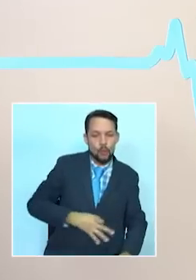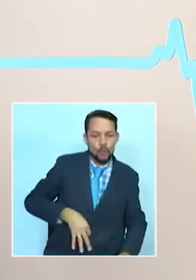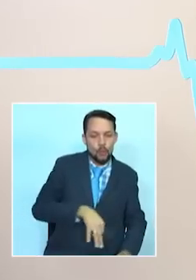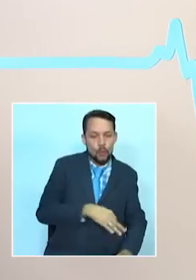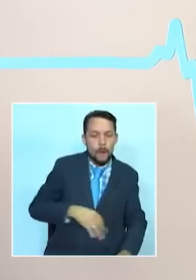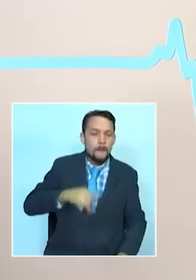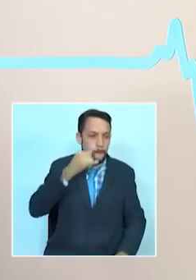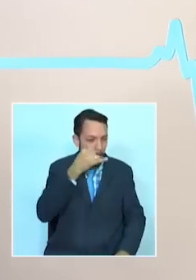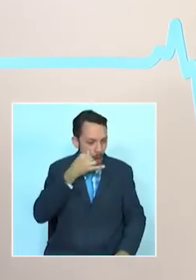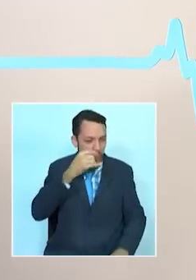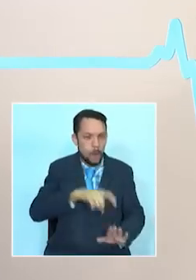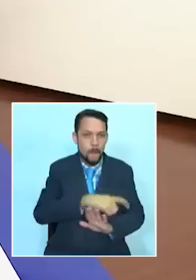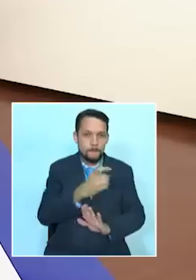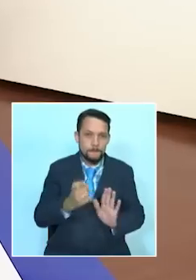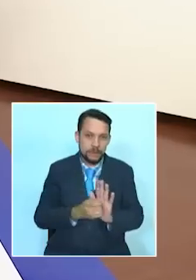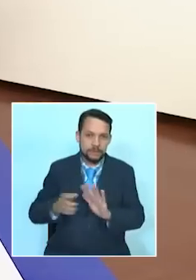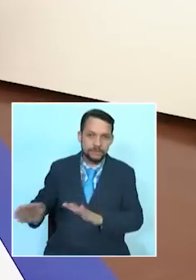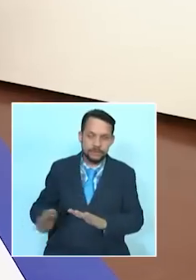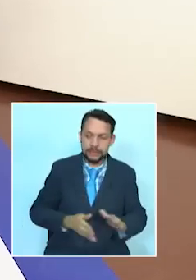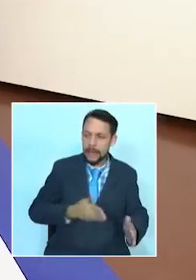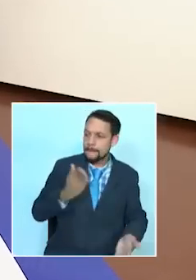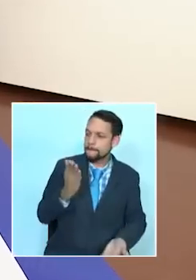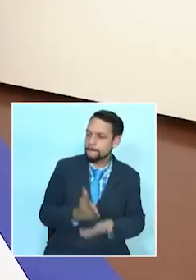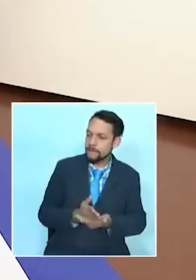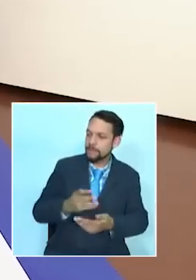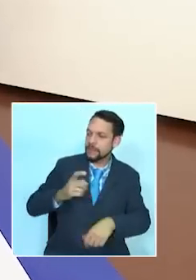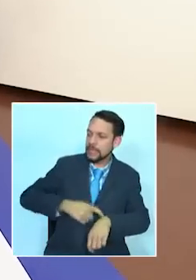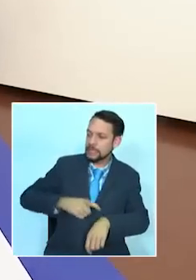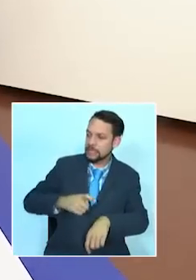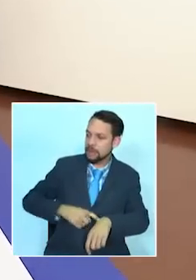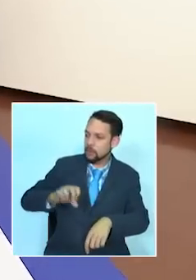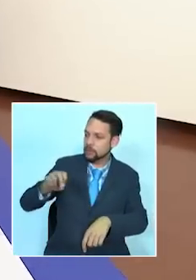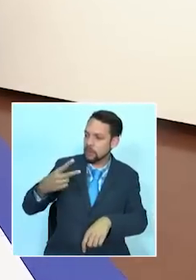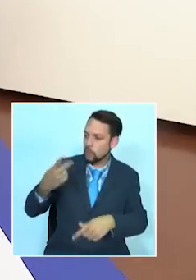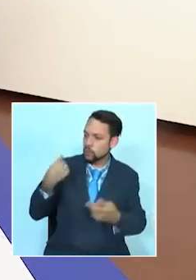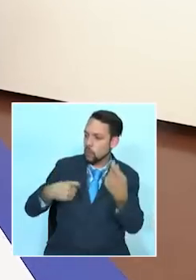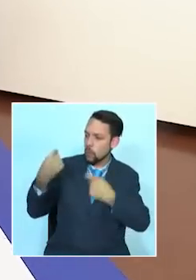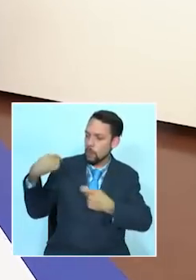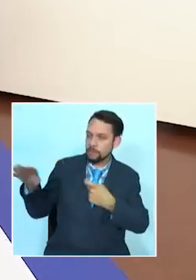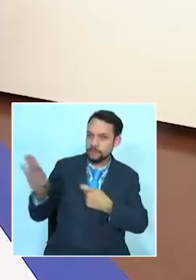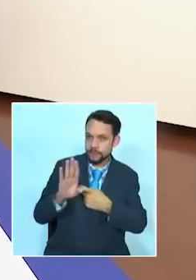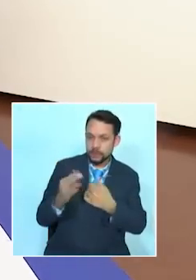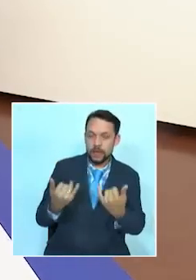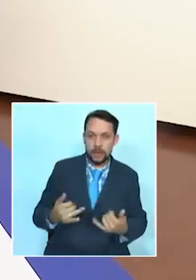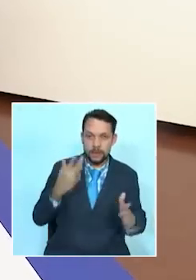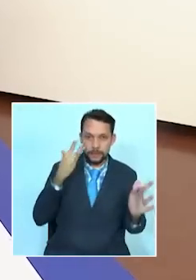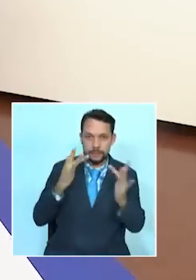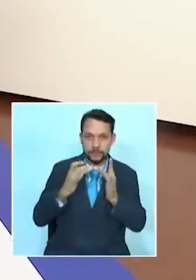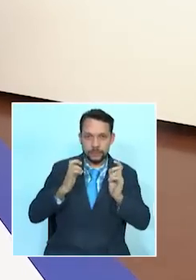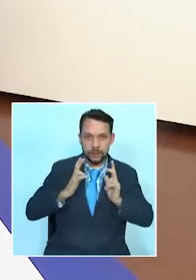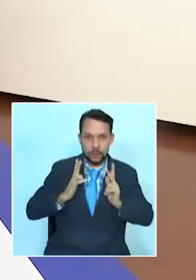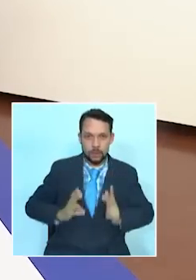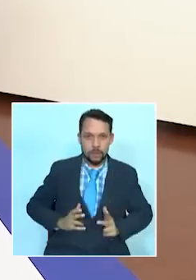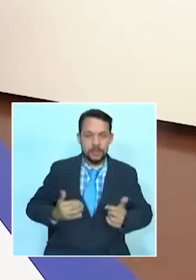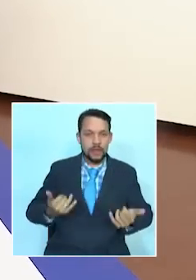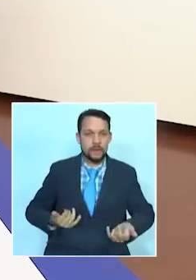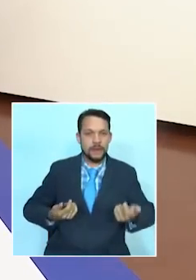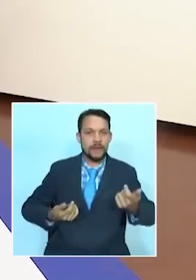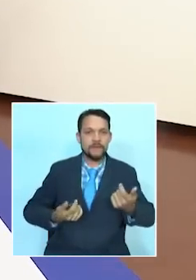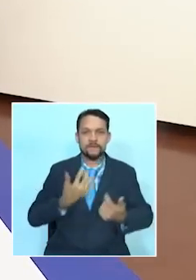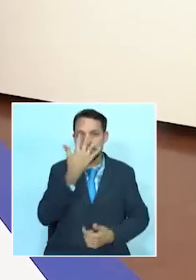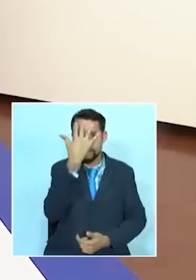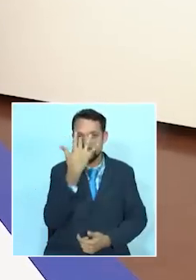tipo alteración muy bien tiempo de hacer nuestro segundo corte de comerciales volvemos en un instante Recuerden que estamos también por Facebook Live las